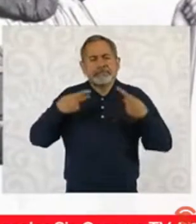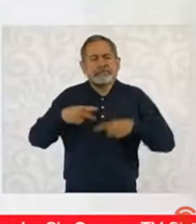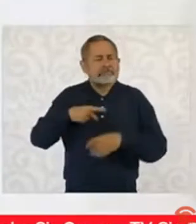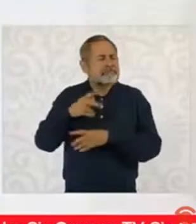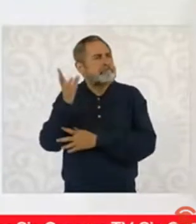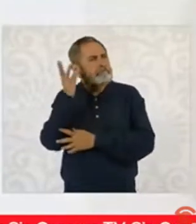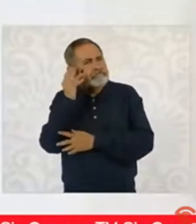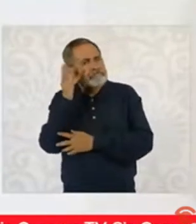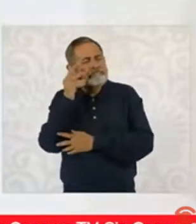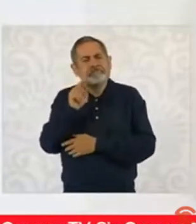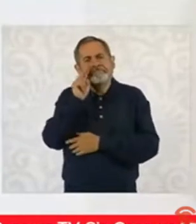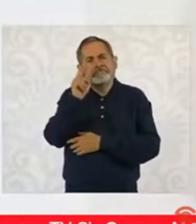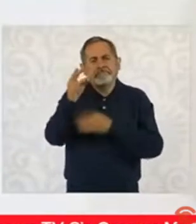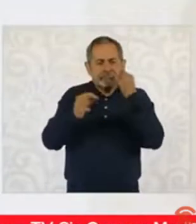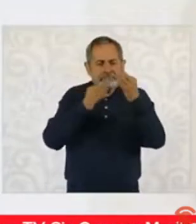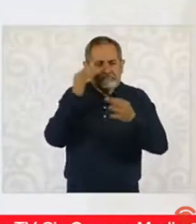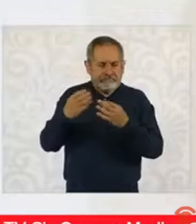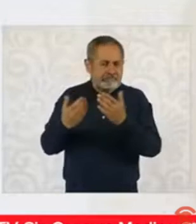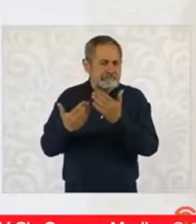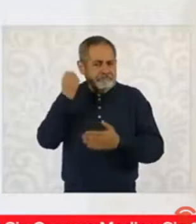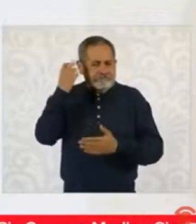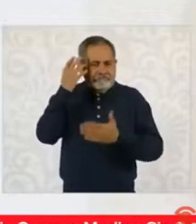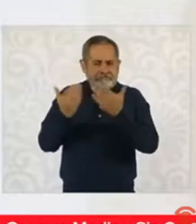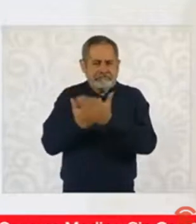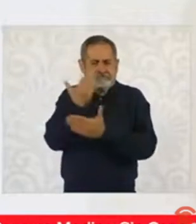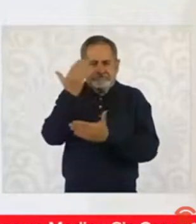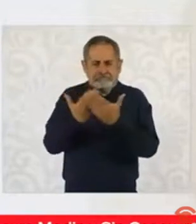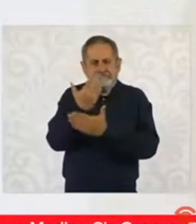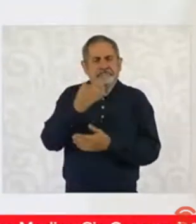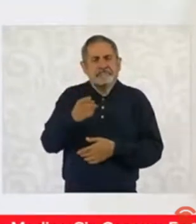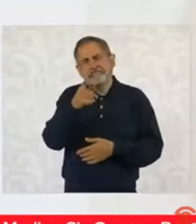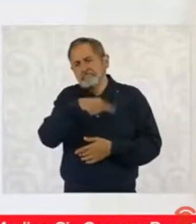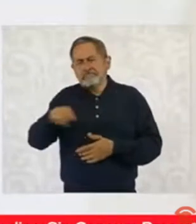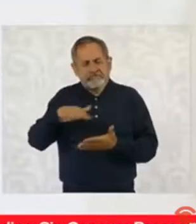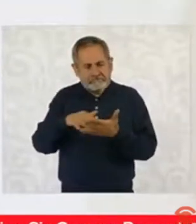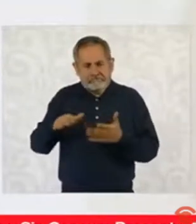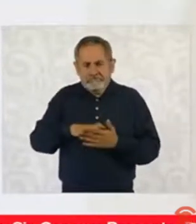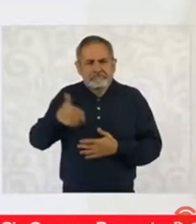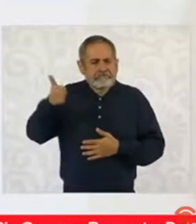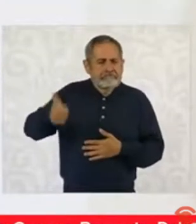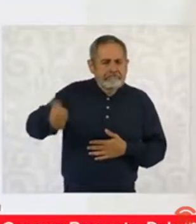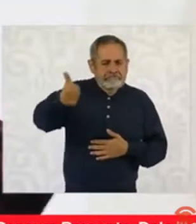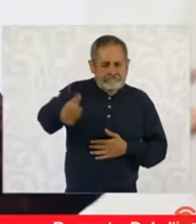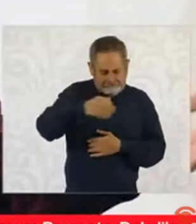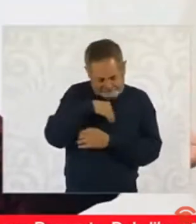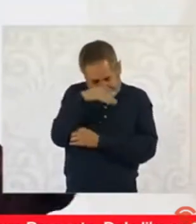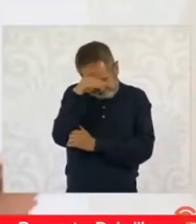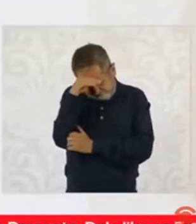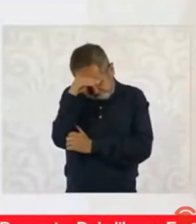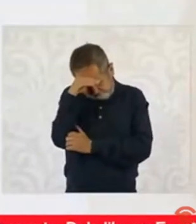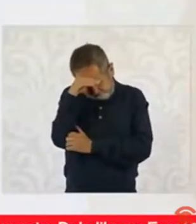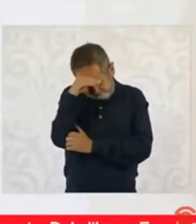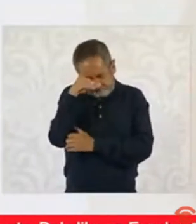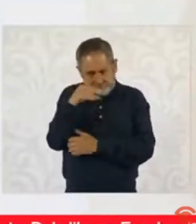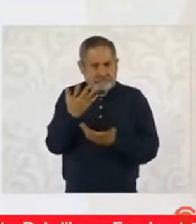escucha los medios, pues haga sus propias reflexiones. y lea